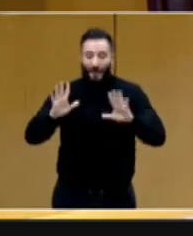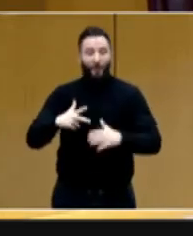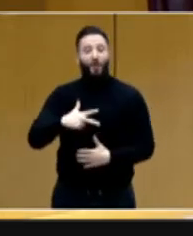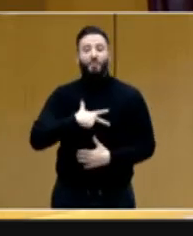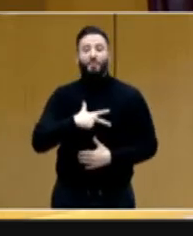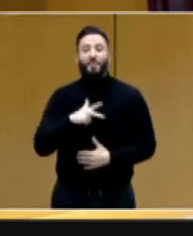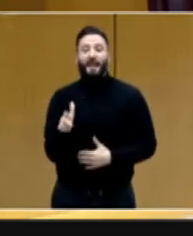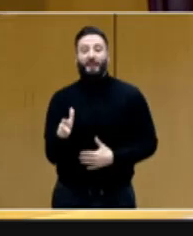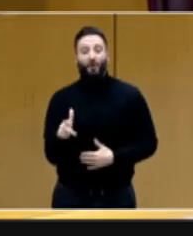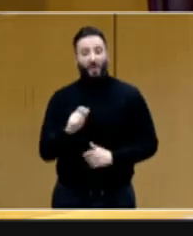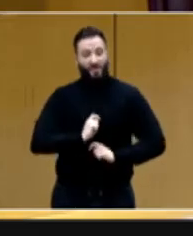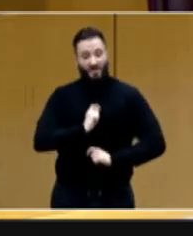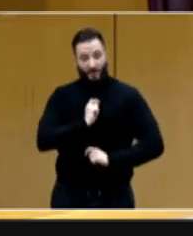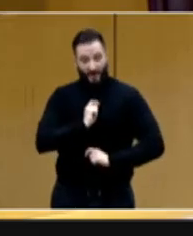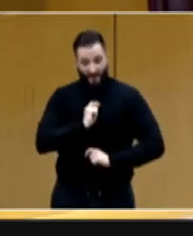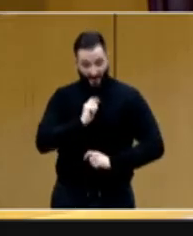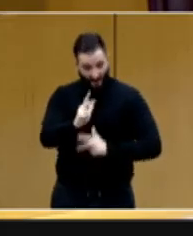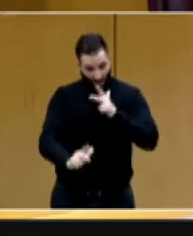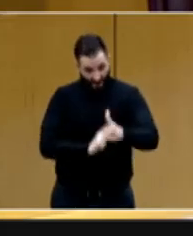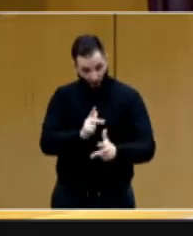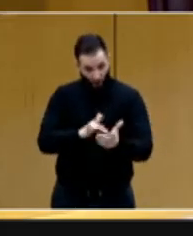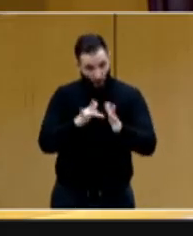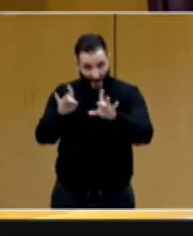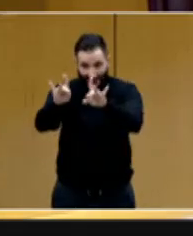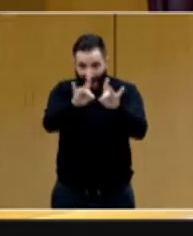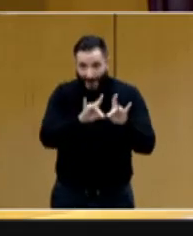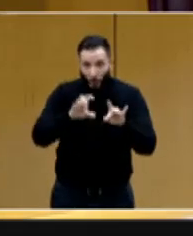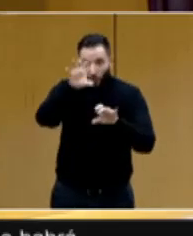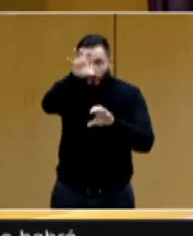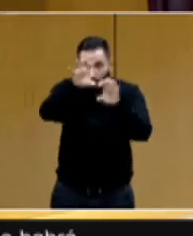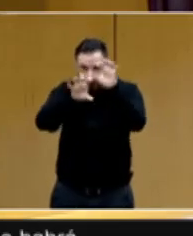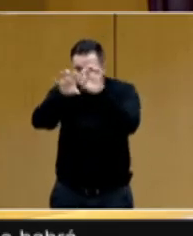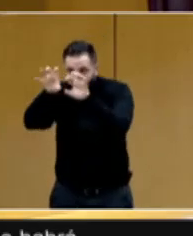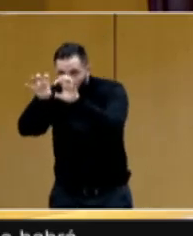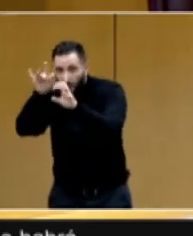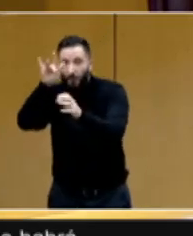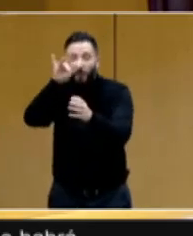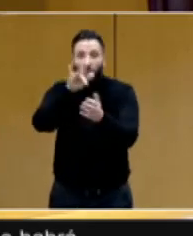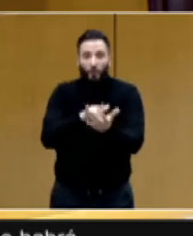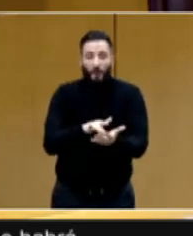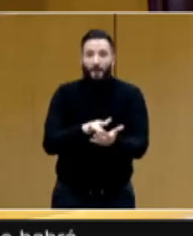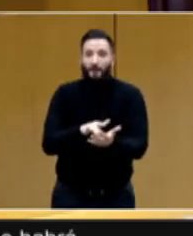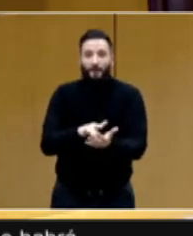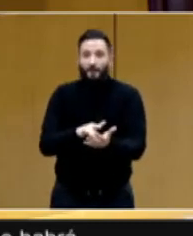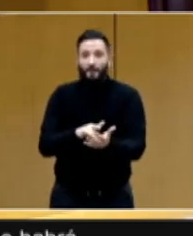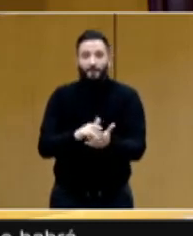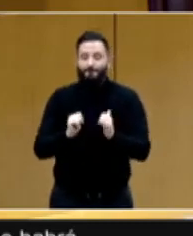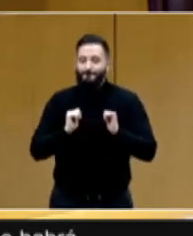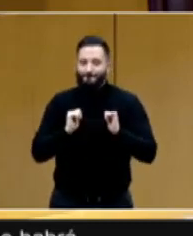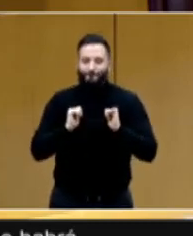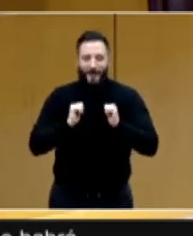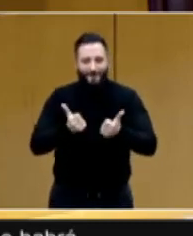en sus vertientes territoriales lo que era territorio foral no arrancaba tuvimos